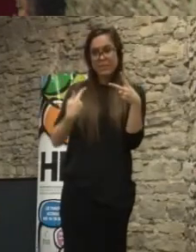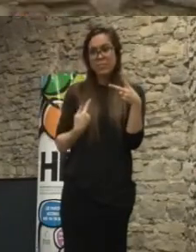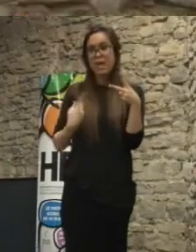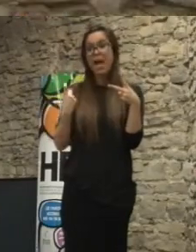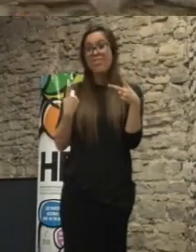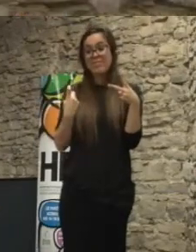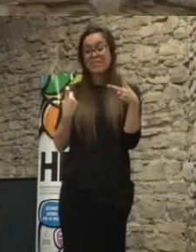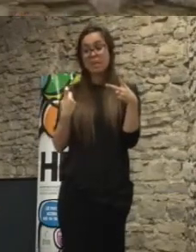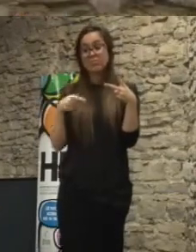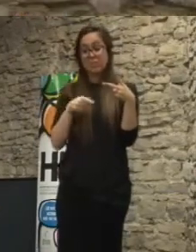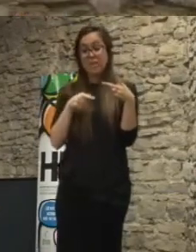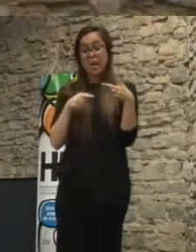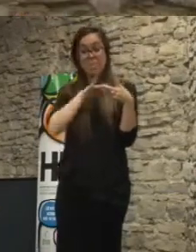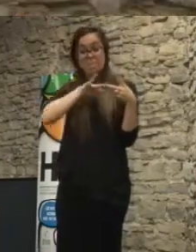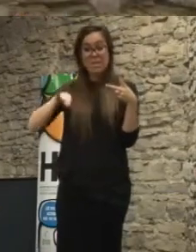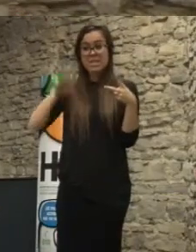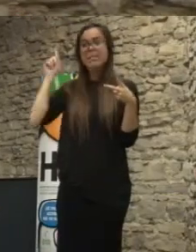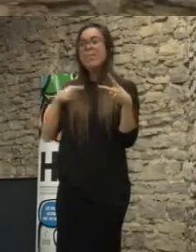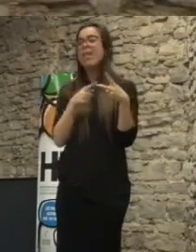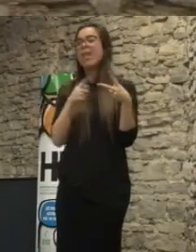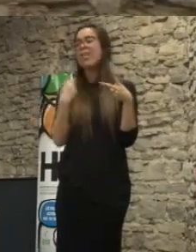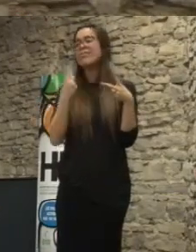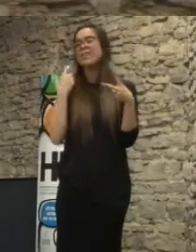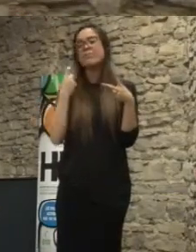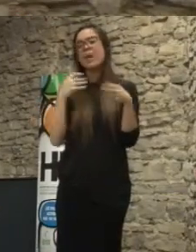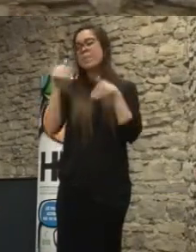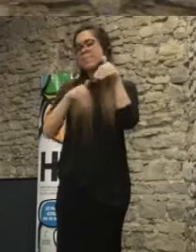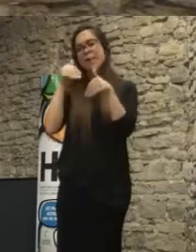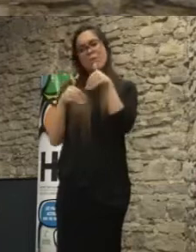junto a este fortalecimiento central, un fortalecimiento democrático.